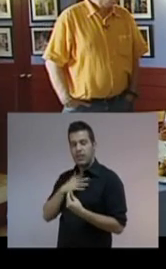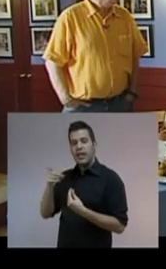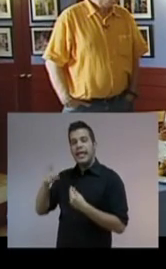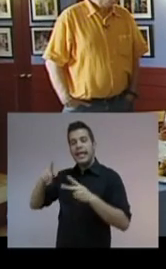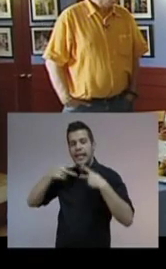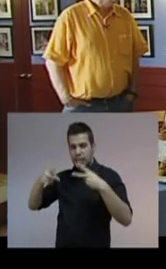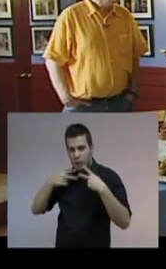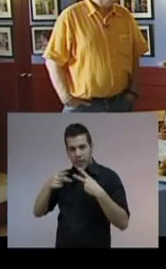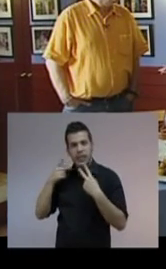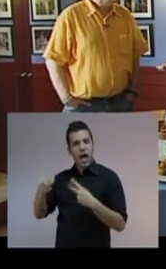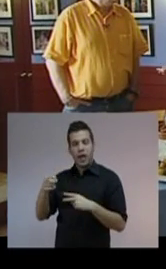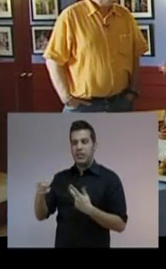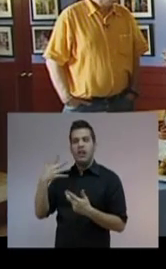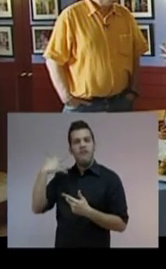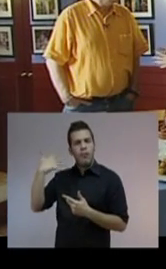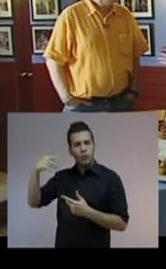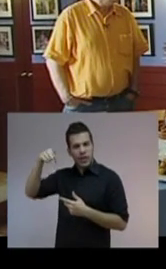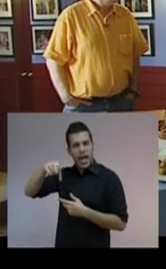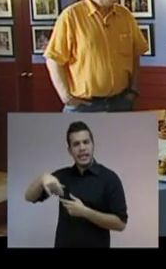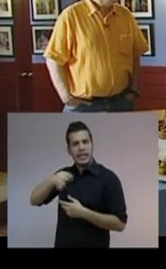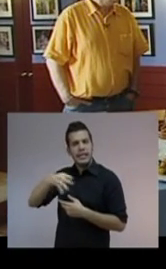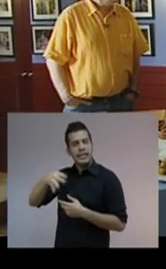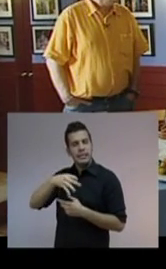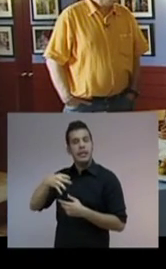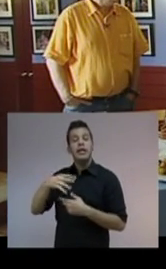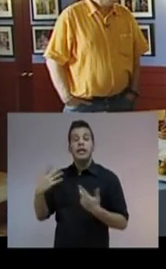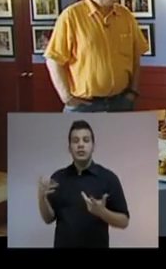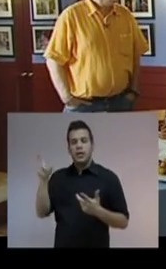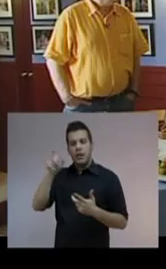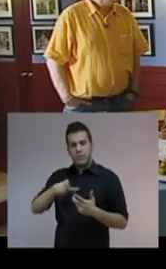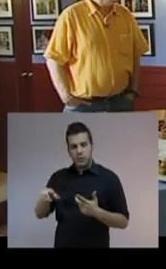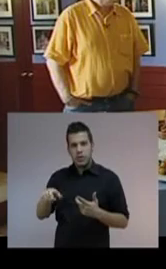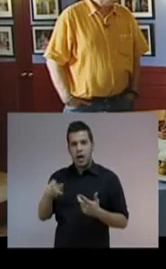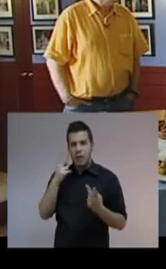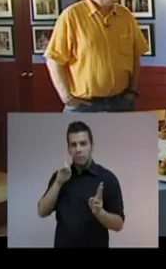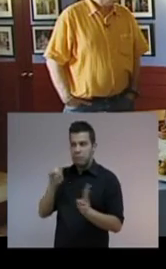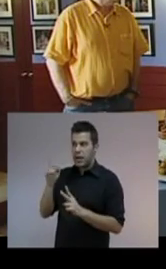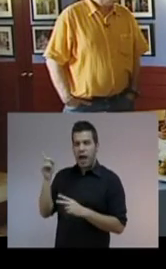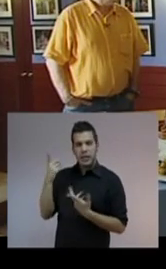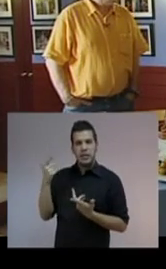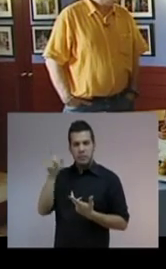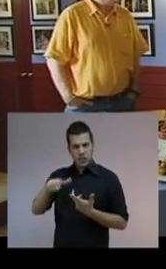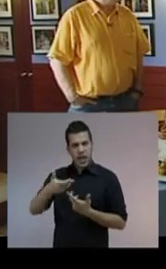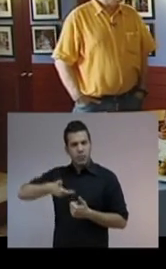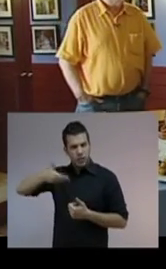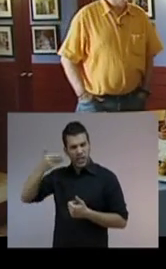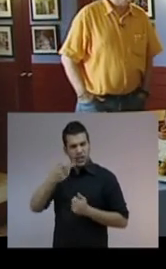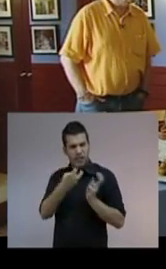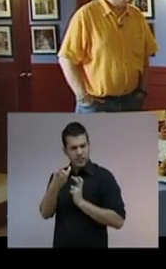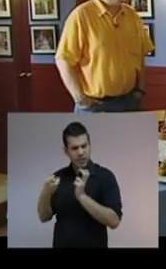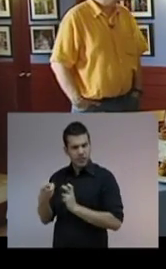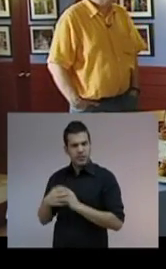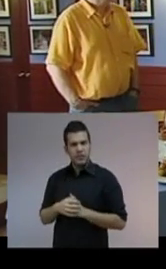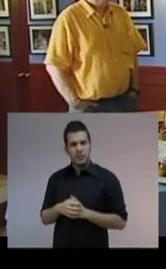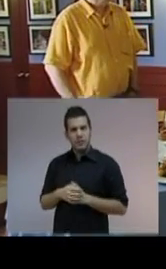de toda la isla, al que todo el mundo recomienda, y como vemos te han venido a visitar muchas personalidades o gente importante. Bueno, sí. Dinos